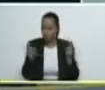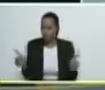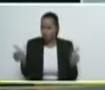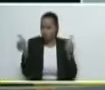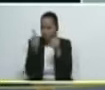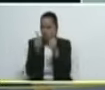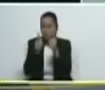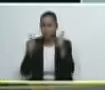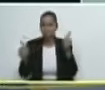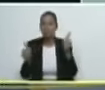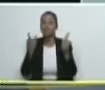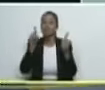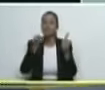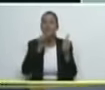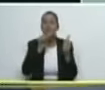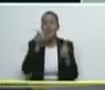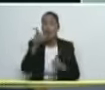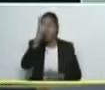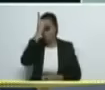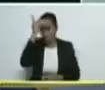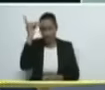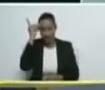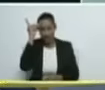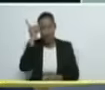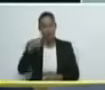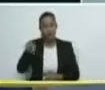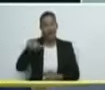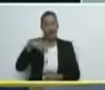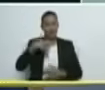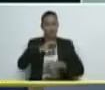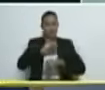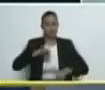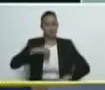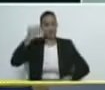Compañero Diosdado Cabello, desde la Academia Militar.